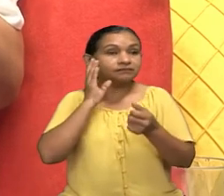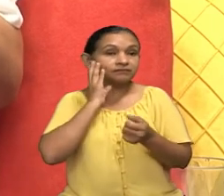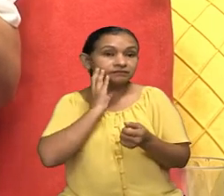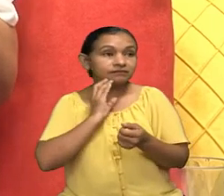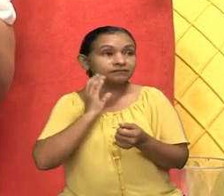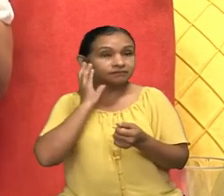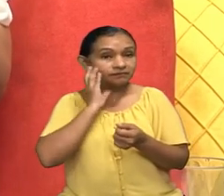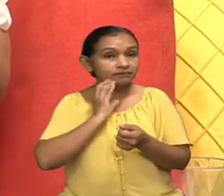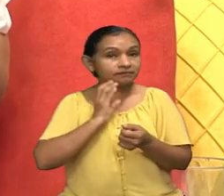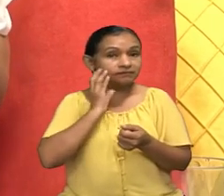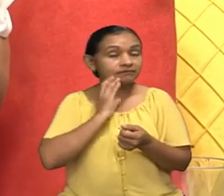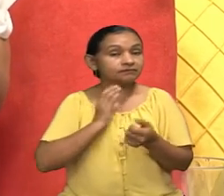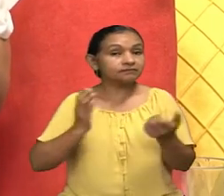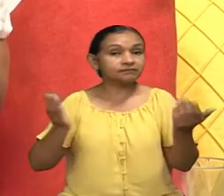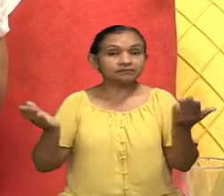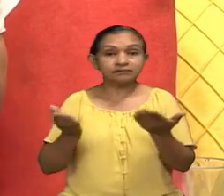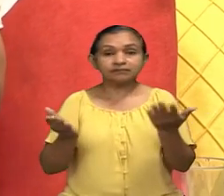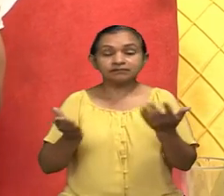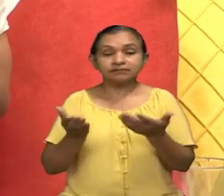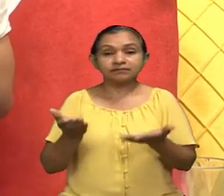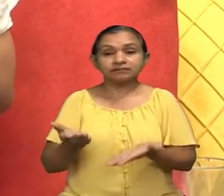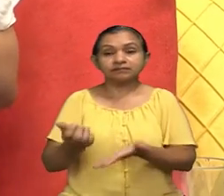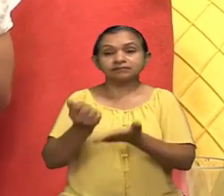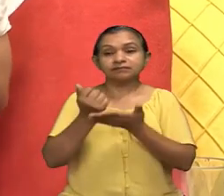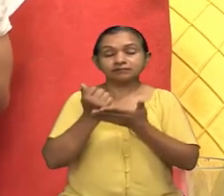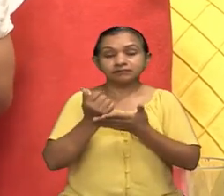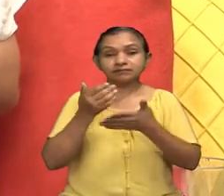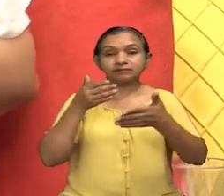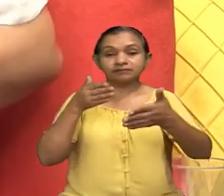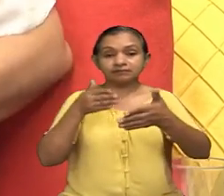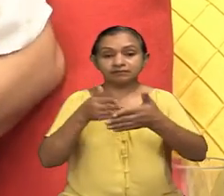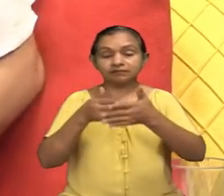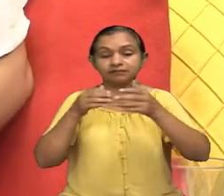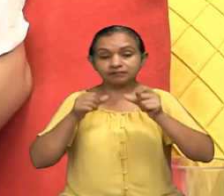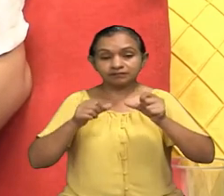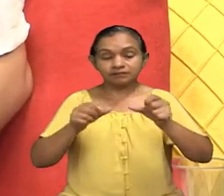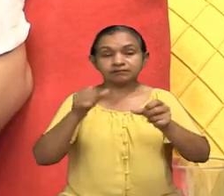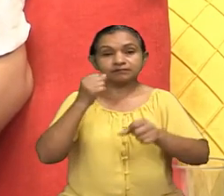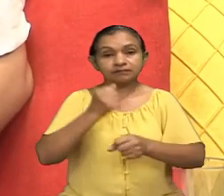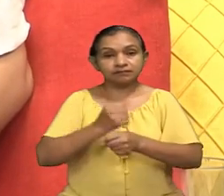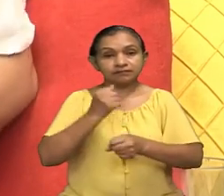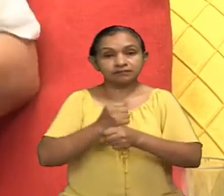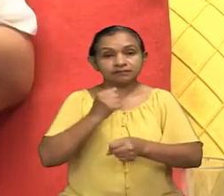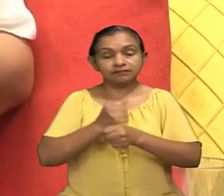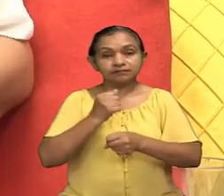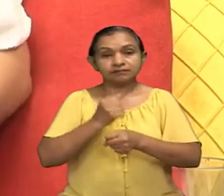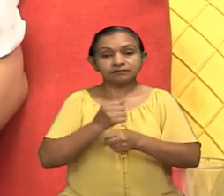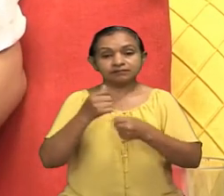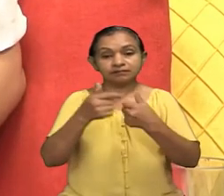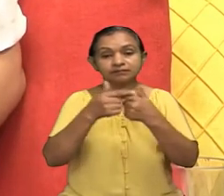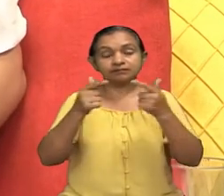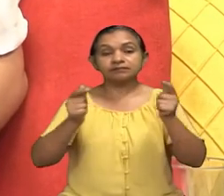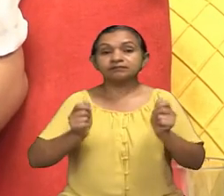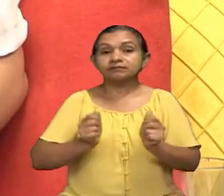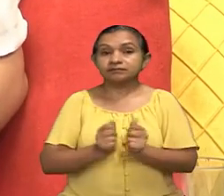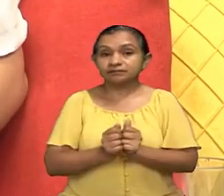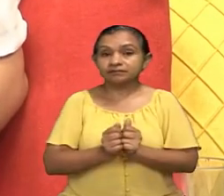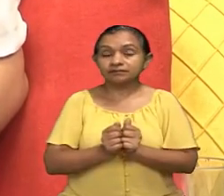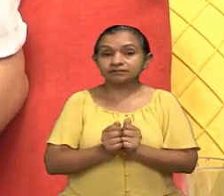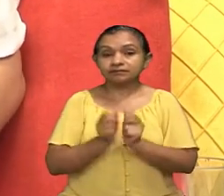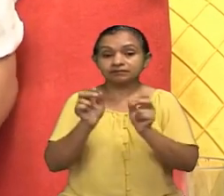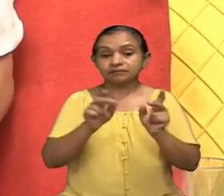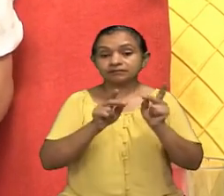experiencia que nos dio una pauta para seguir trabajando con este grupo. Okay. Y en